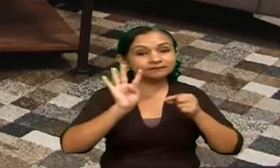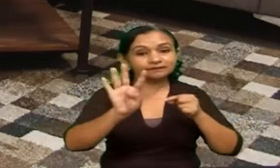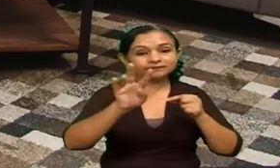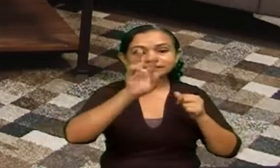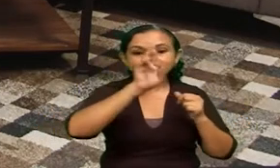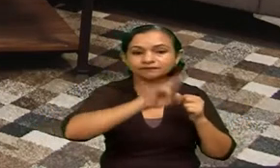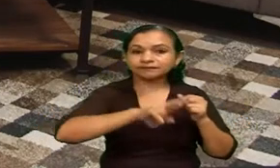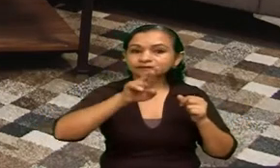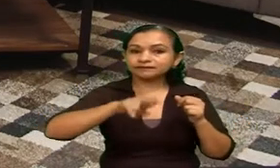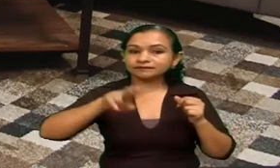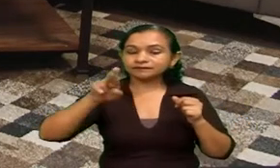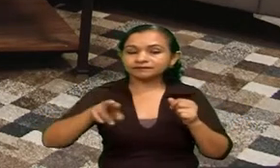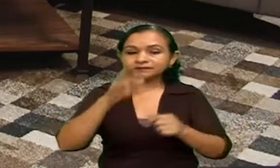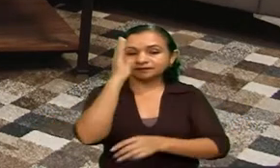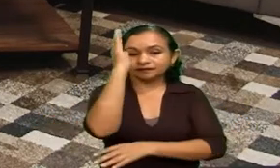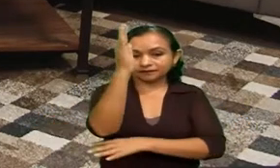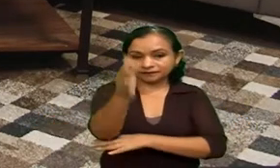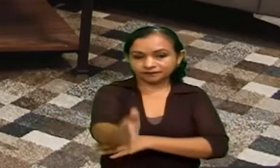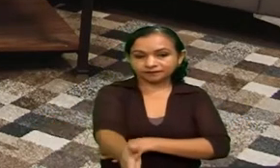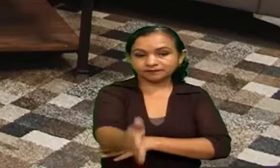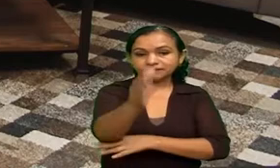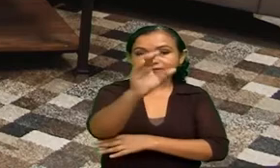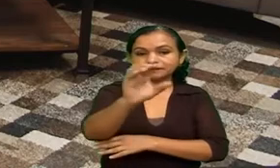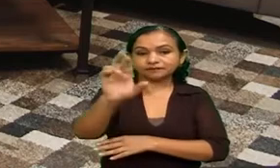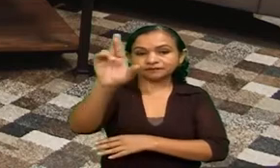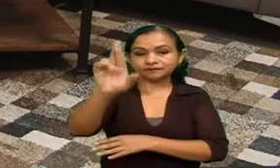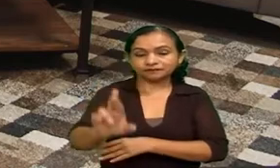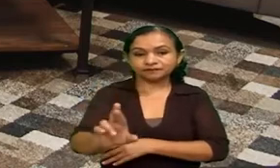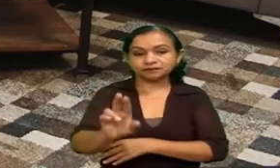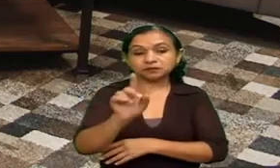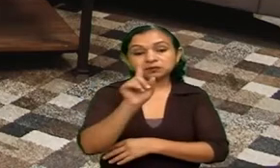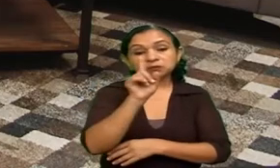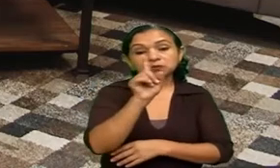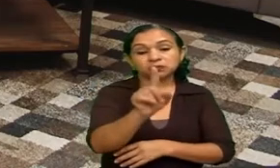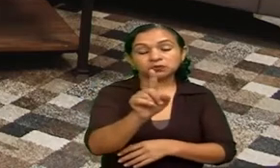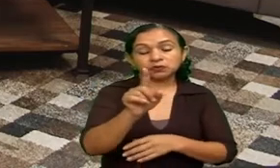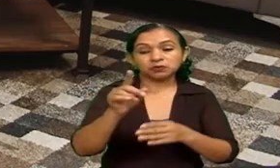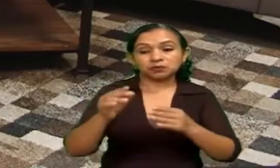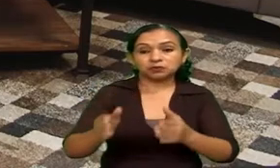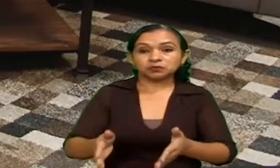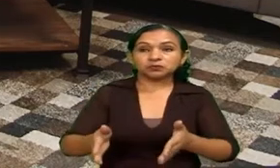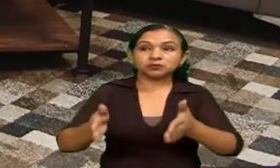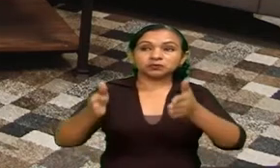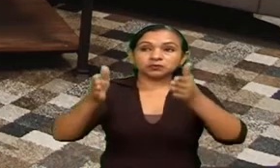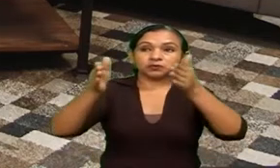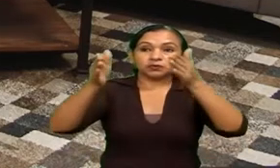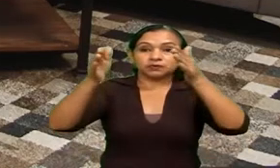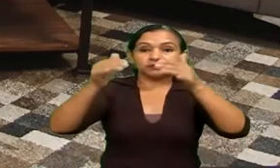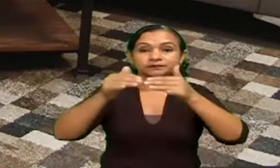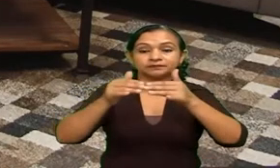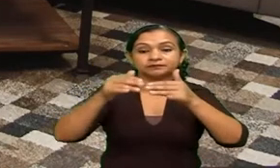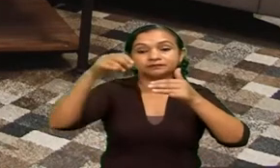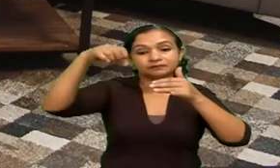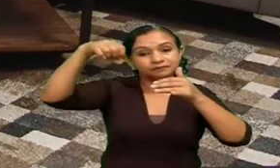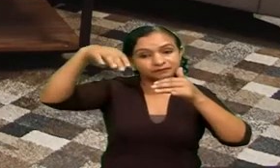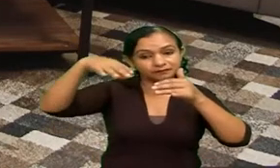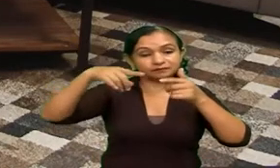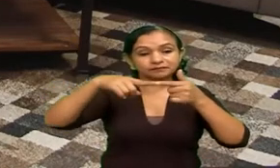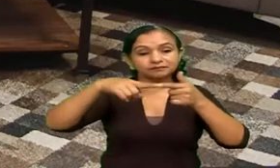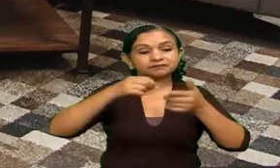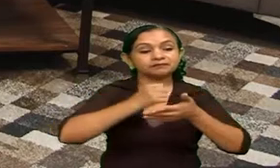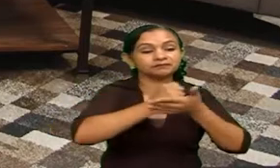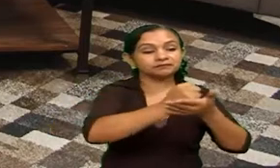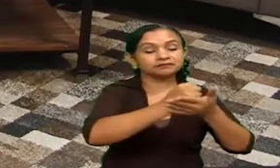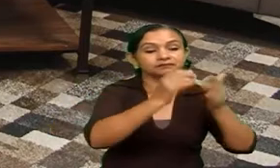Rivas, que es la zona fronteriza con Costa Rica, solo teníamos una subestación eléctrica que alimentaba los servicios de la